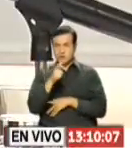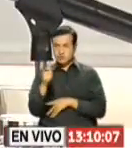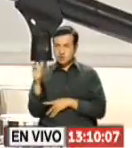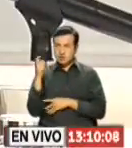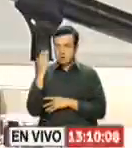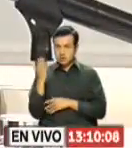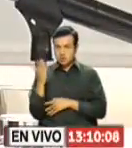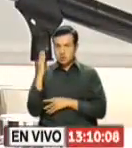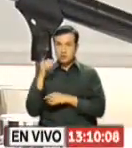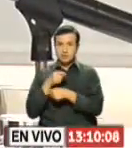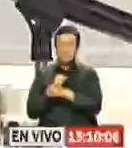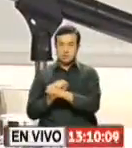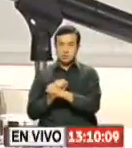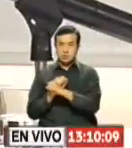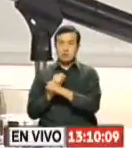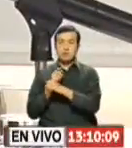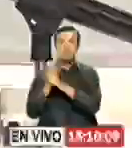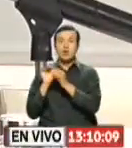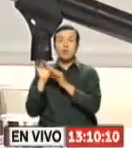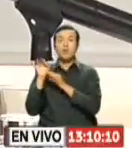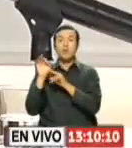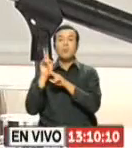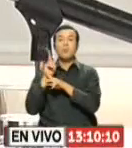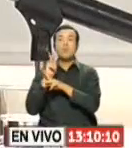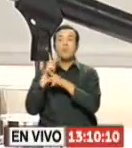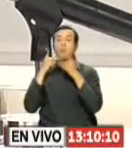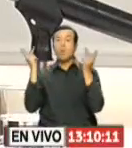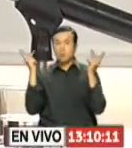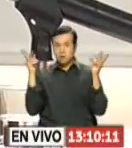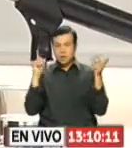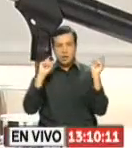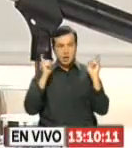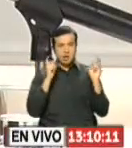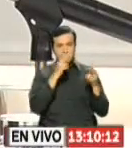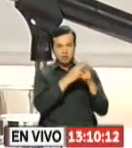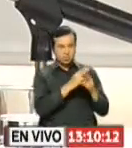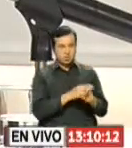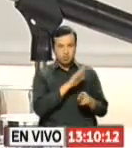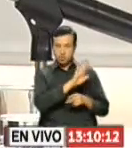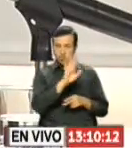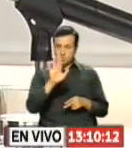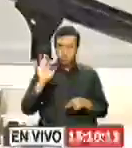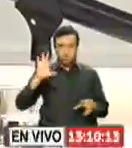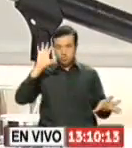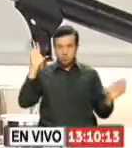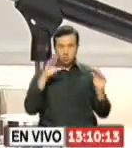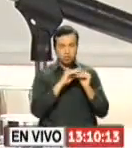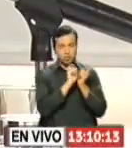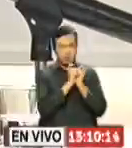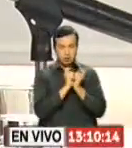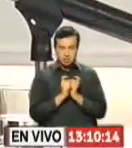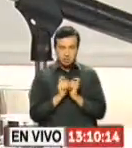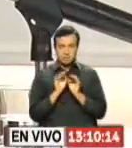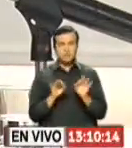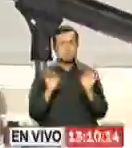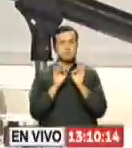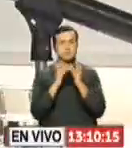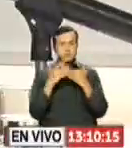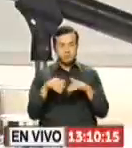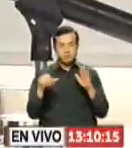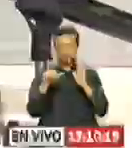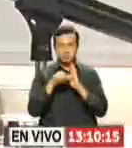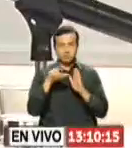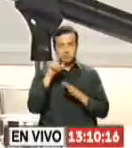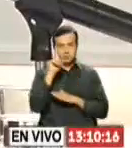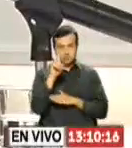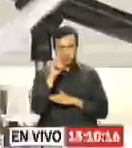del Estado y Defensoría Pública ratifiquen o modifiquen los integrantes de las ternas en función de los principios establecidos en el artículo